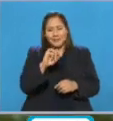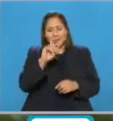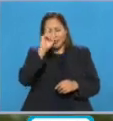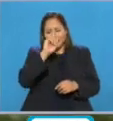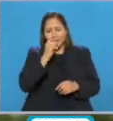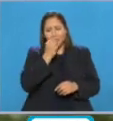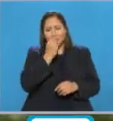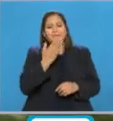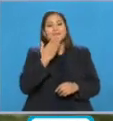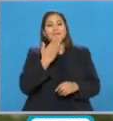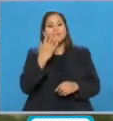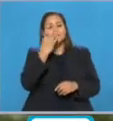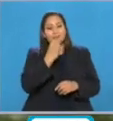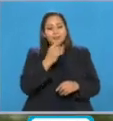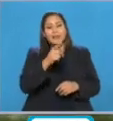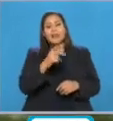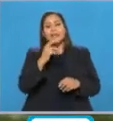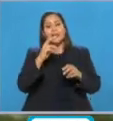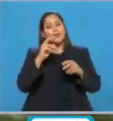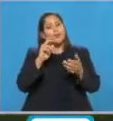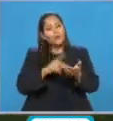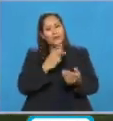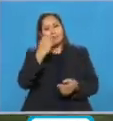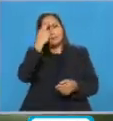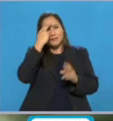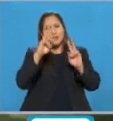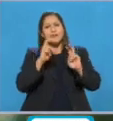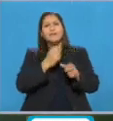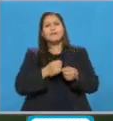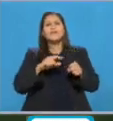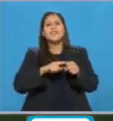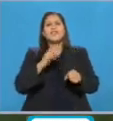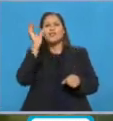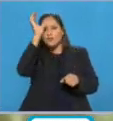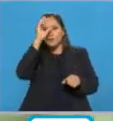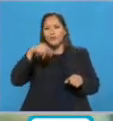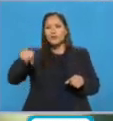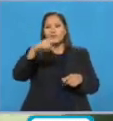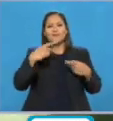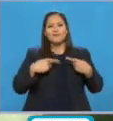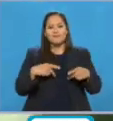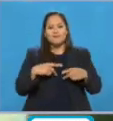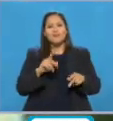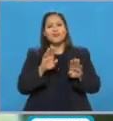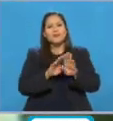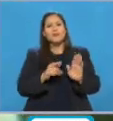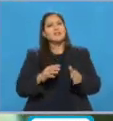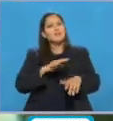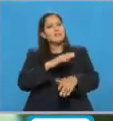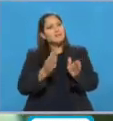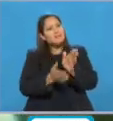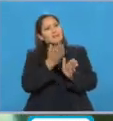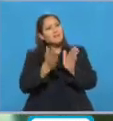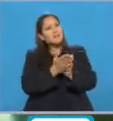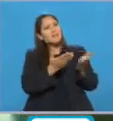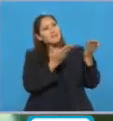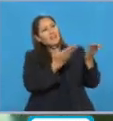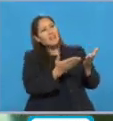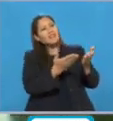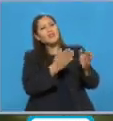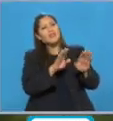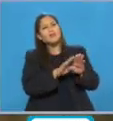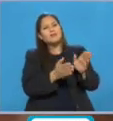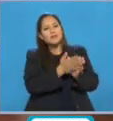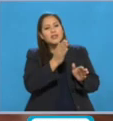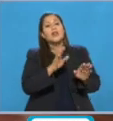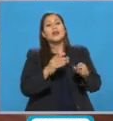y es también un poco regresar al tema social, ¿no? O sea, buscamos mostrar no solamente la arquitectura de los conjuntos, sino Ya cómo se sé. vivía y cómo